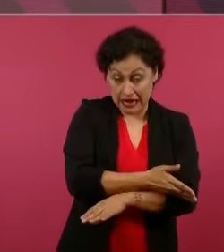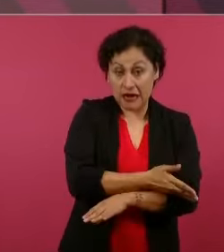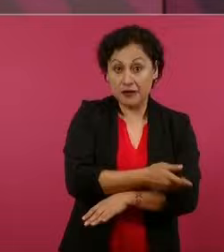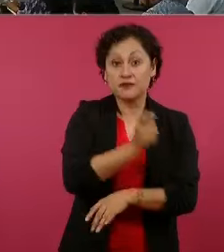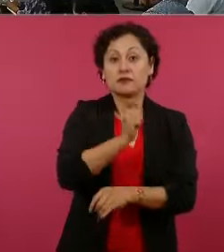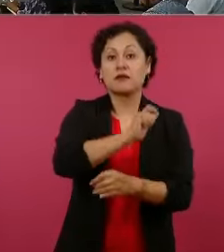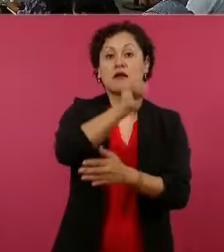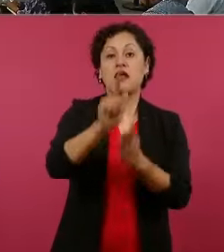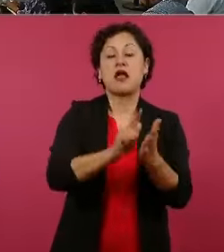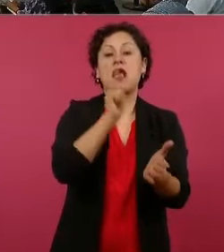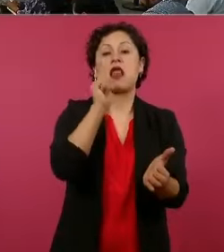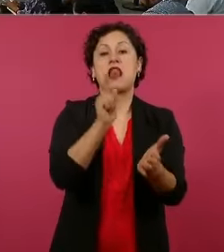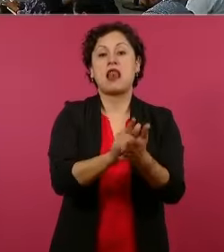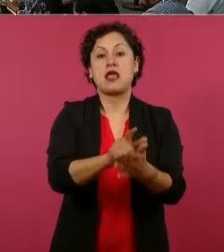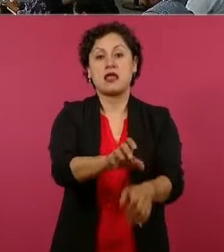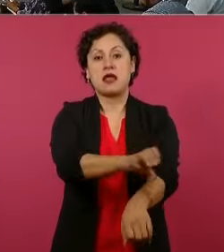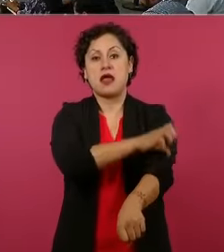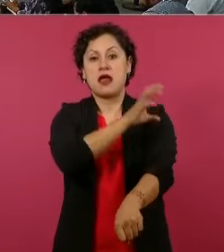reforma